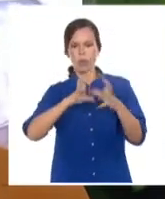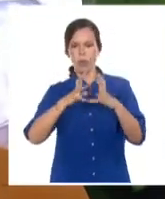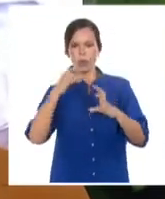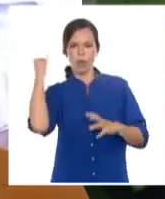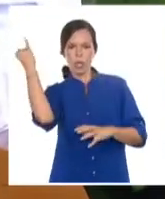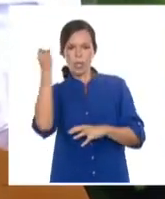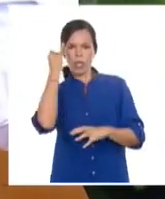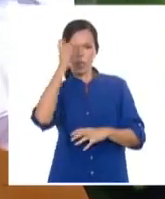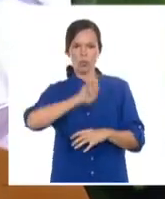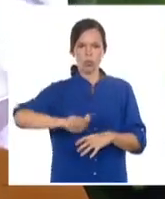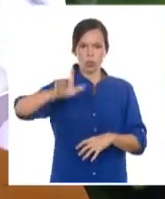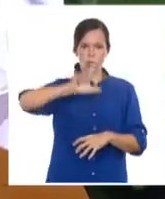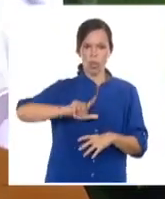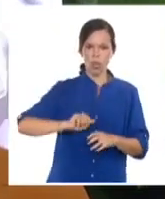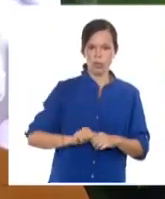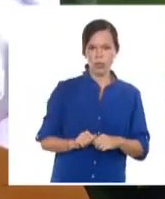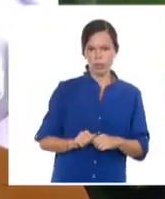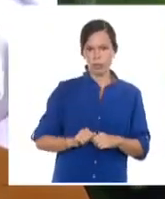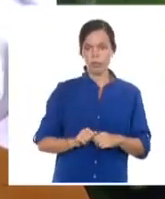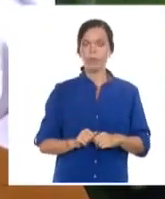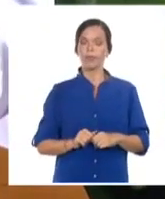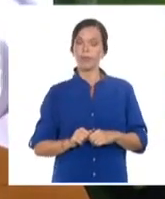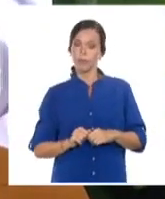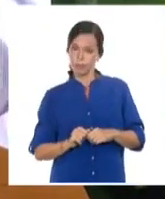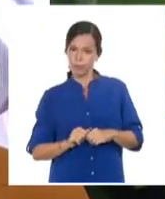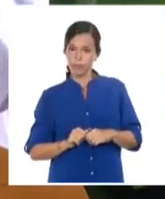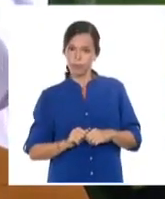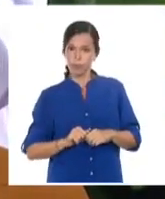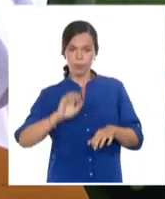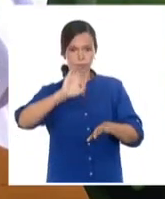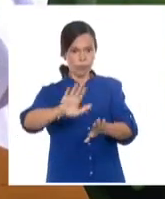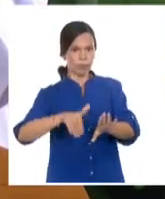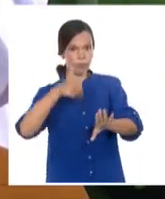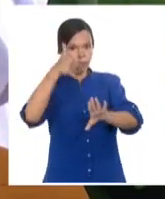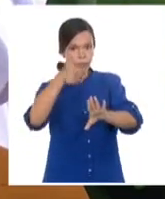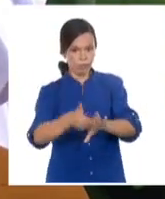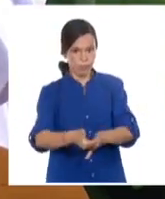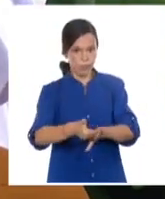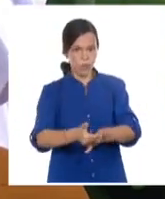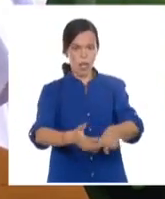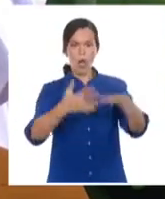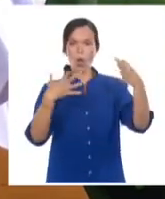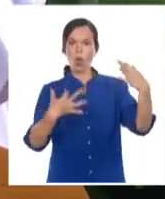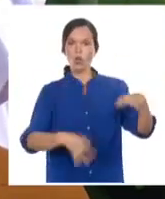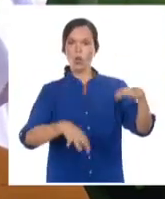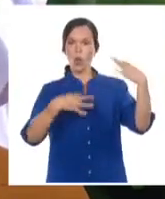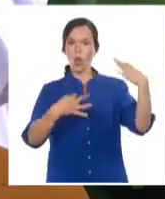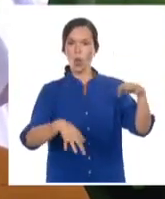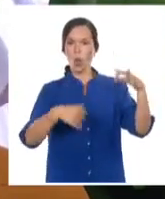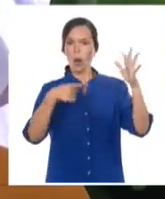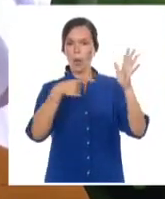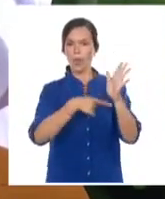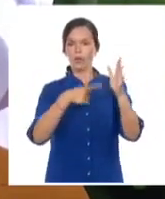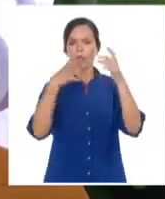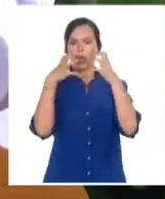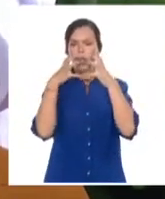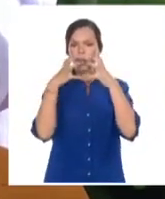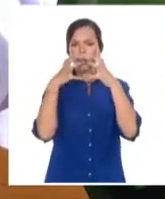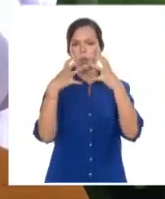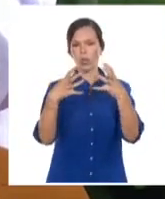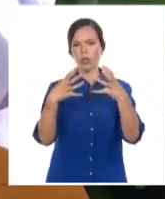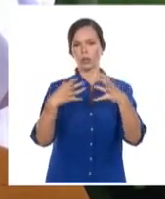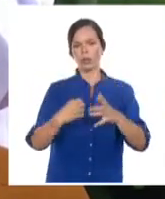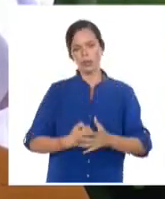parte la generación del centenario abrazaría un documento programático de invaluable valor político y